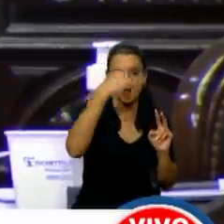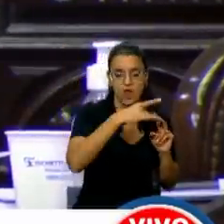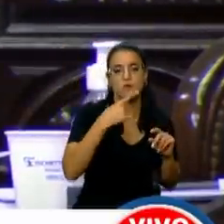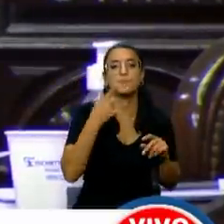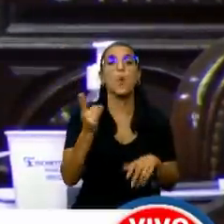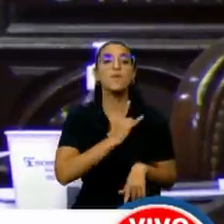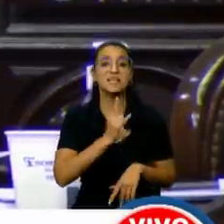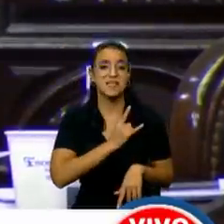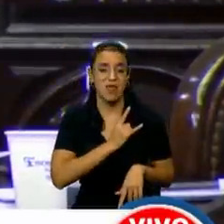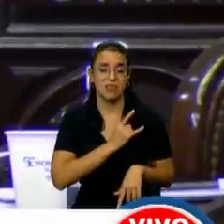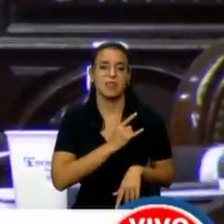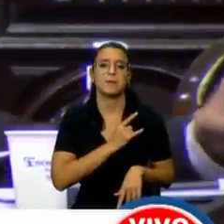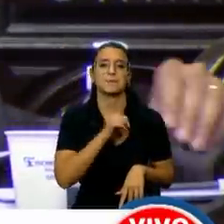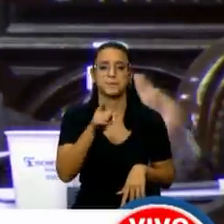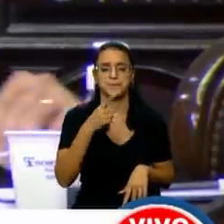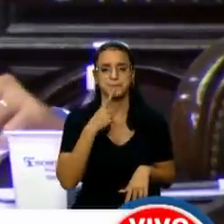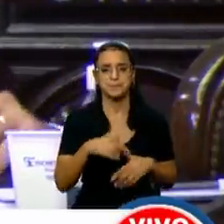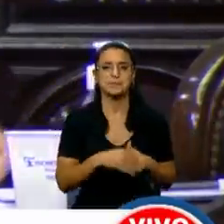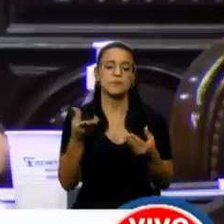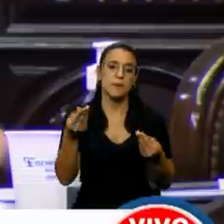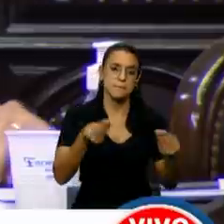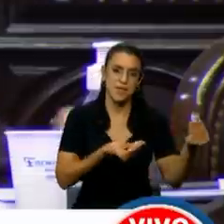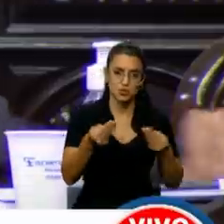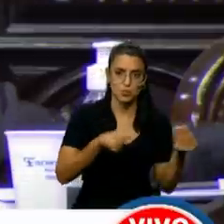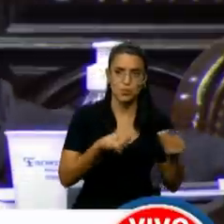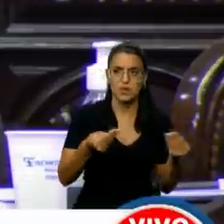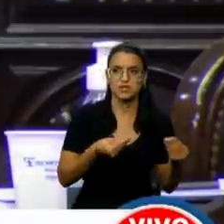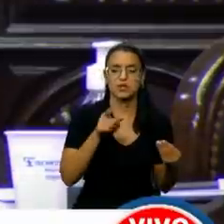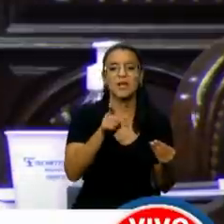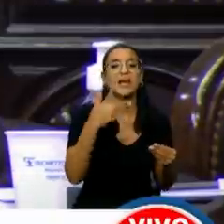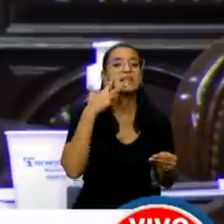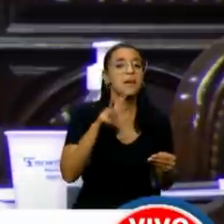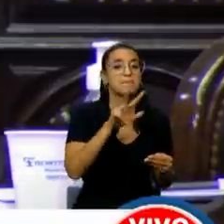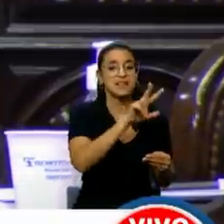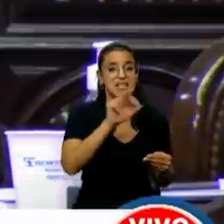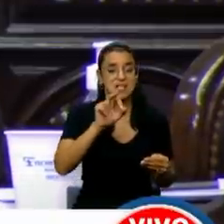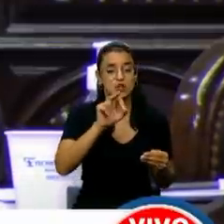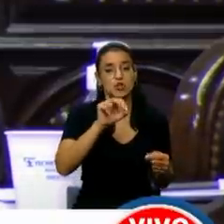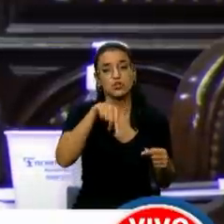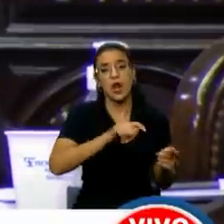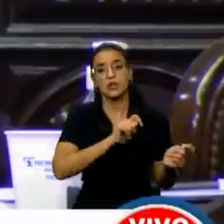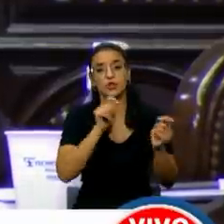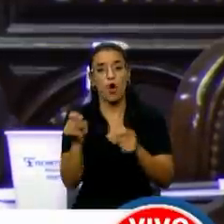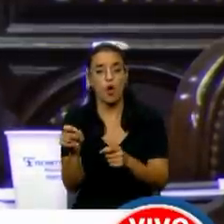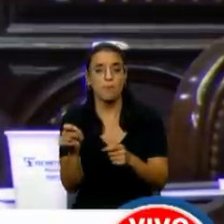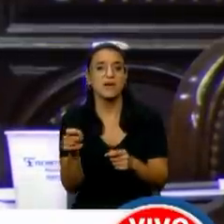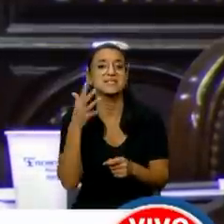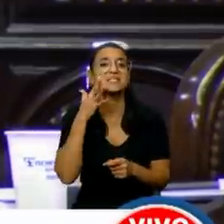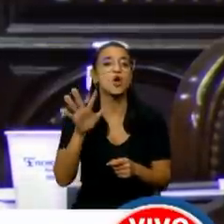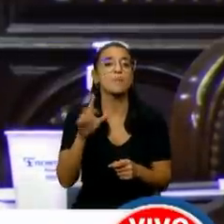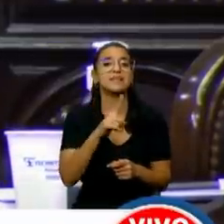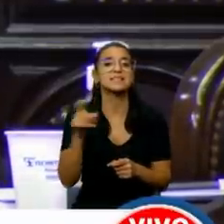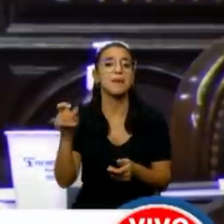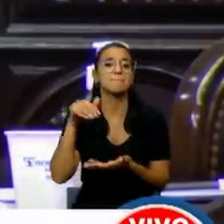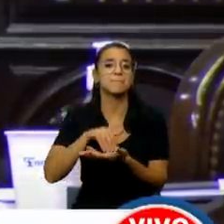universidad pasa de un presupuesto de 3300 a 5 mil